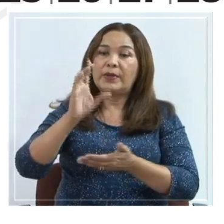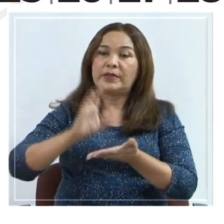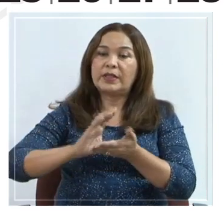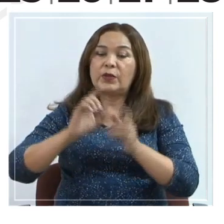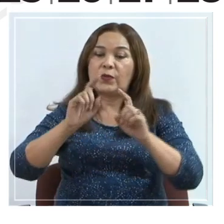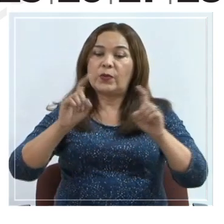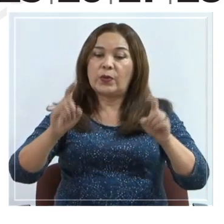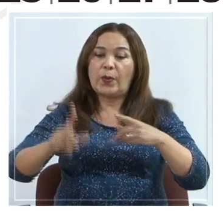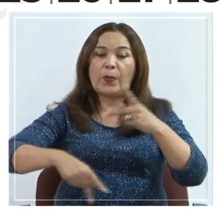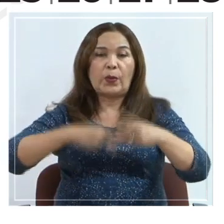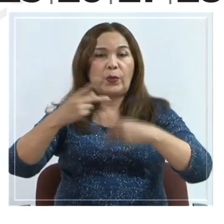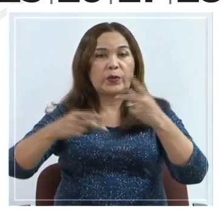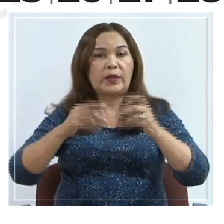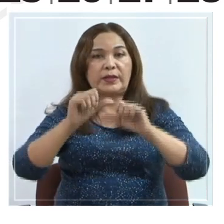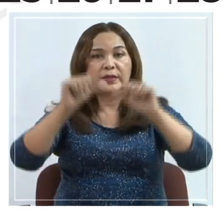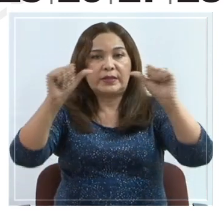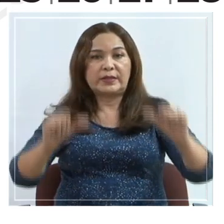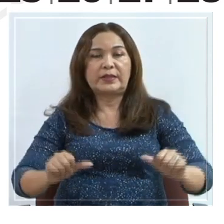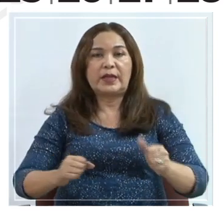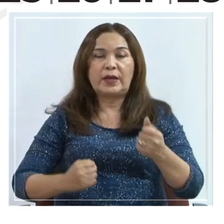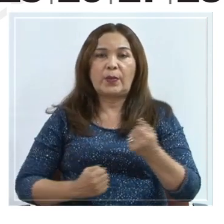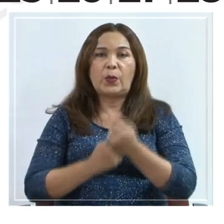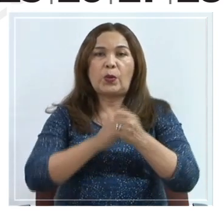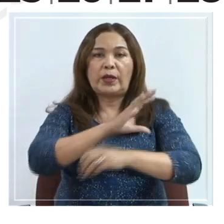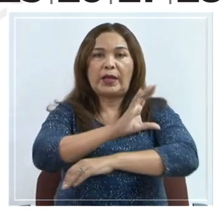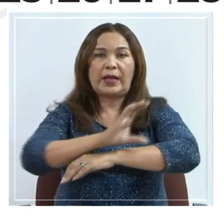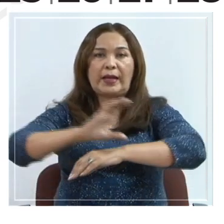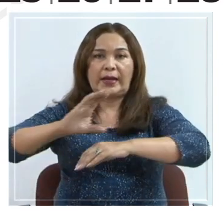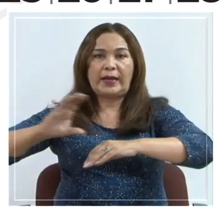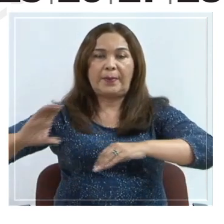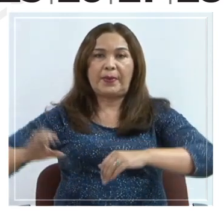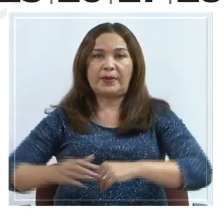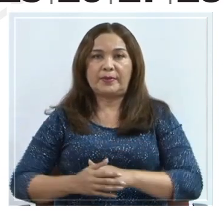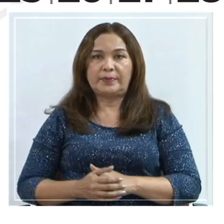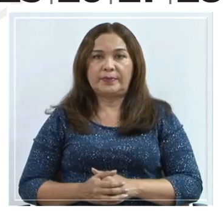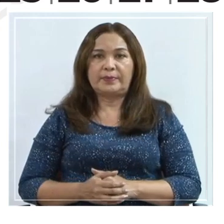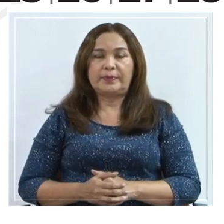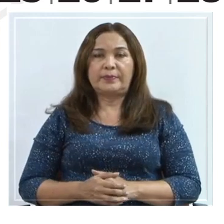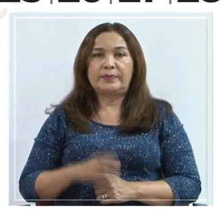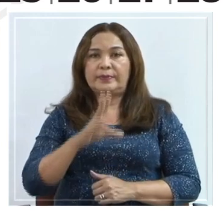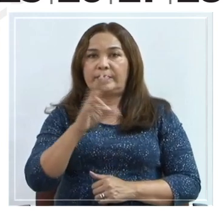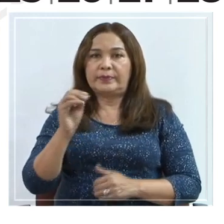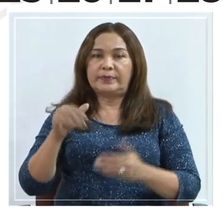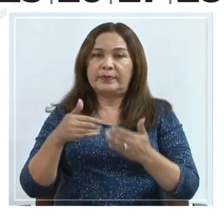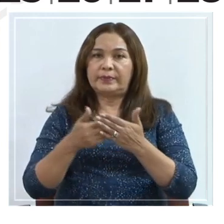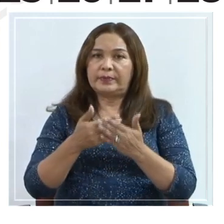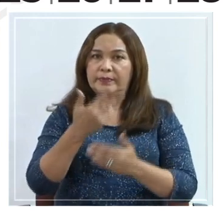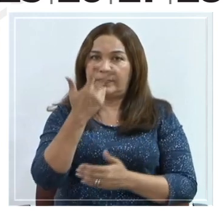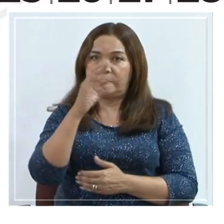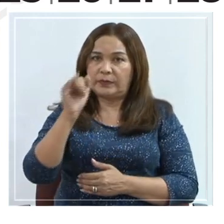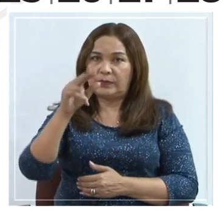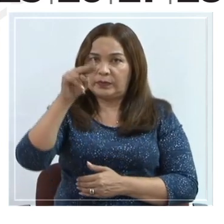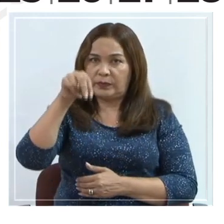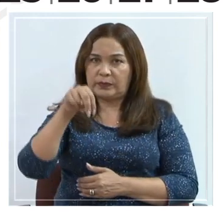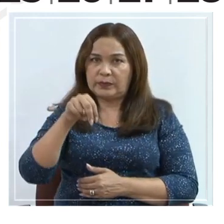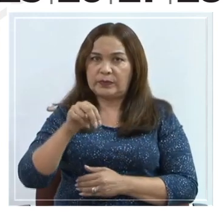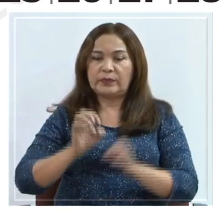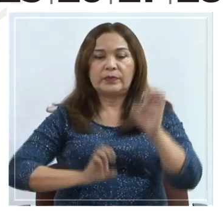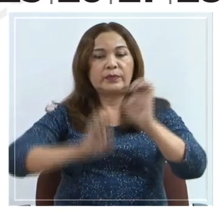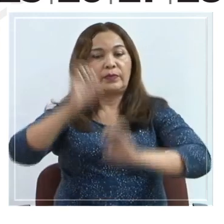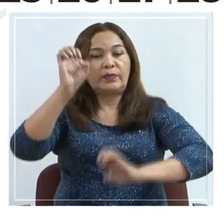de formación productivo del sistema de soporte canaima del 30 al 3 de julio